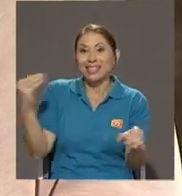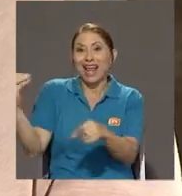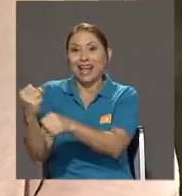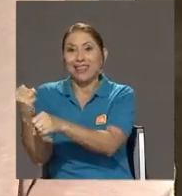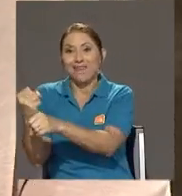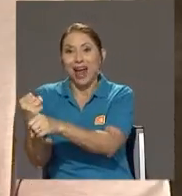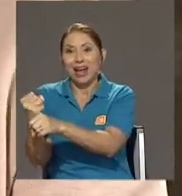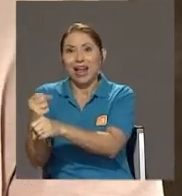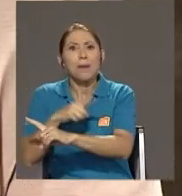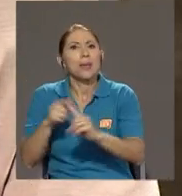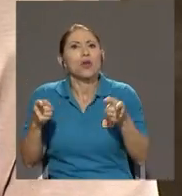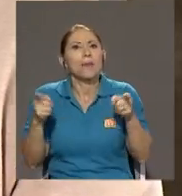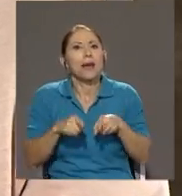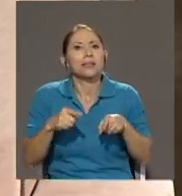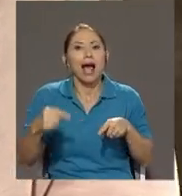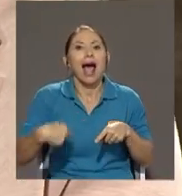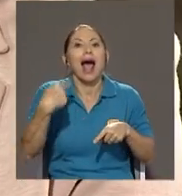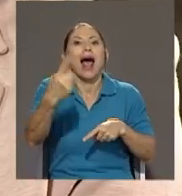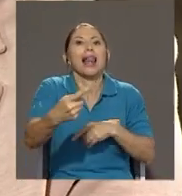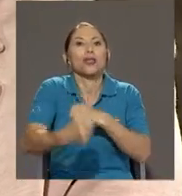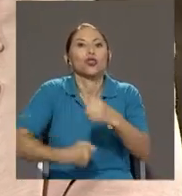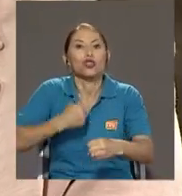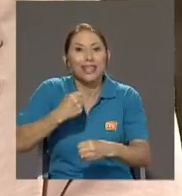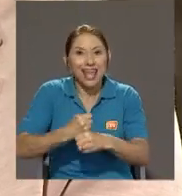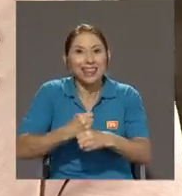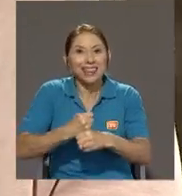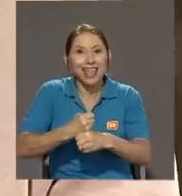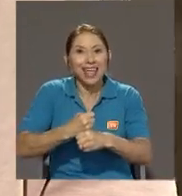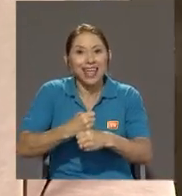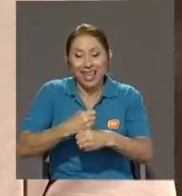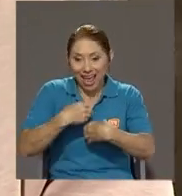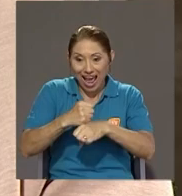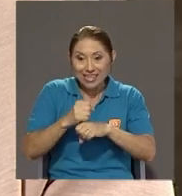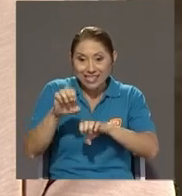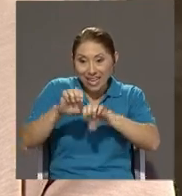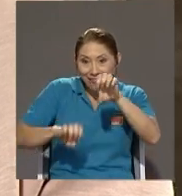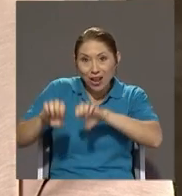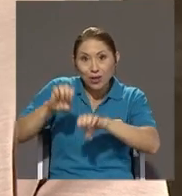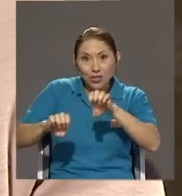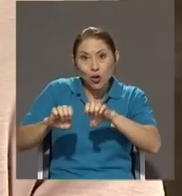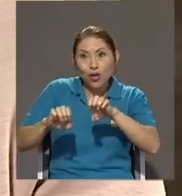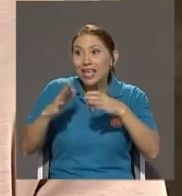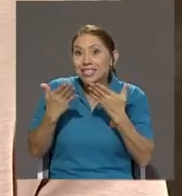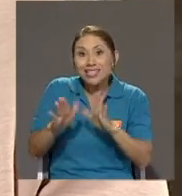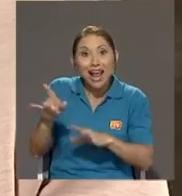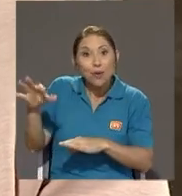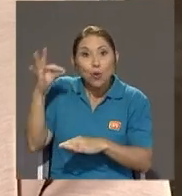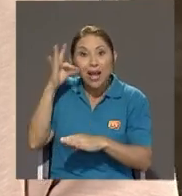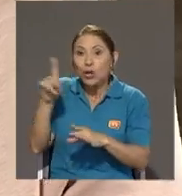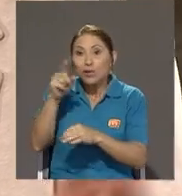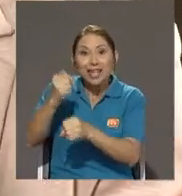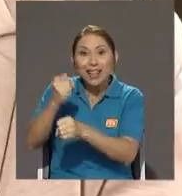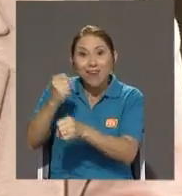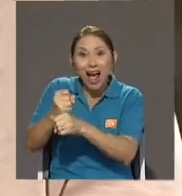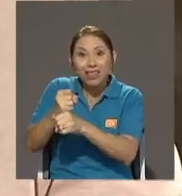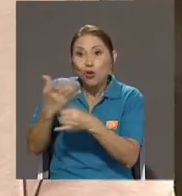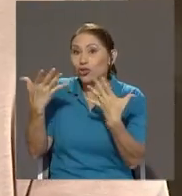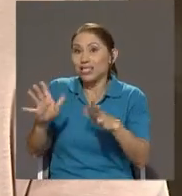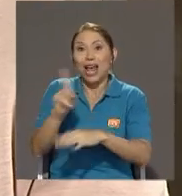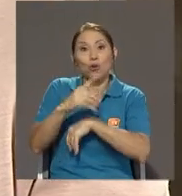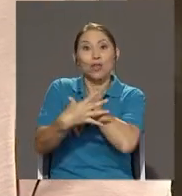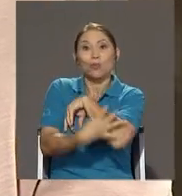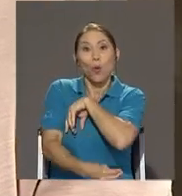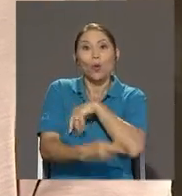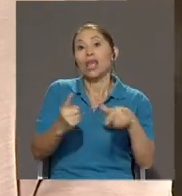de pronto al año siguiente cuando le hacen la evaluación, claramente ya no está en condición de pobreza porque estaba trabajando y entonces le dicen, chao,